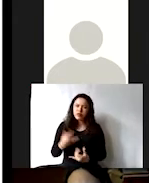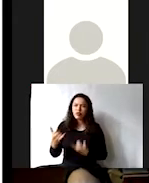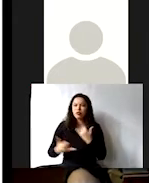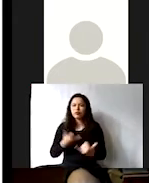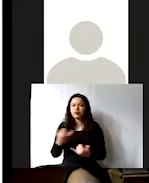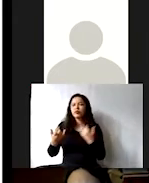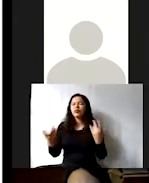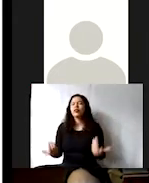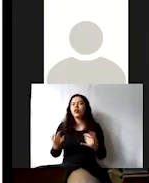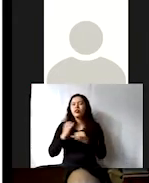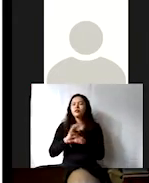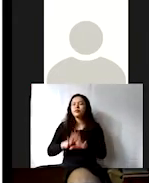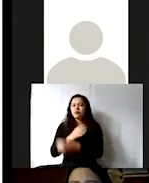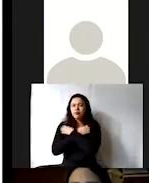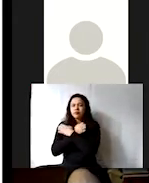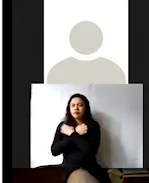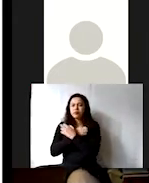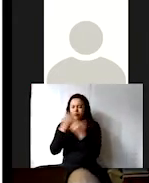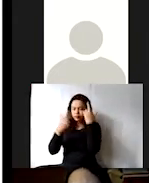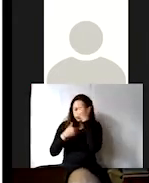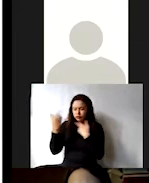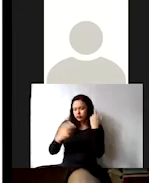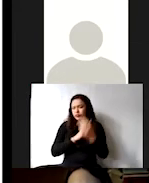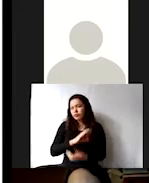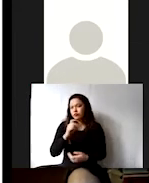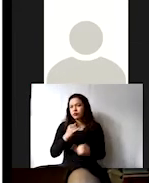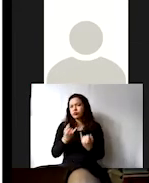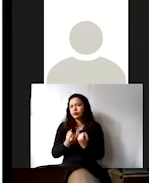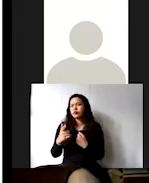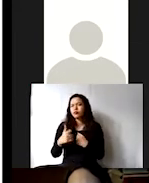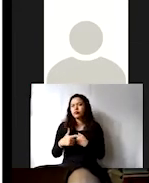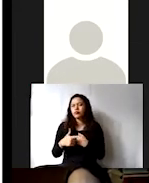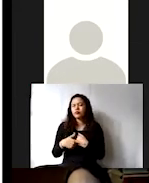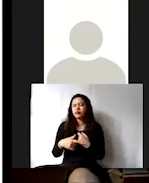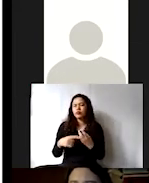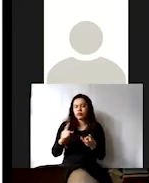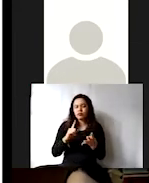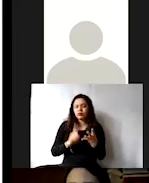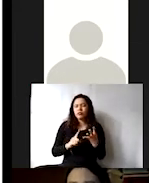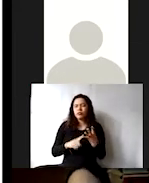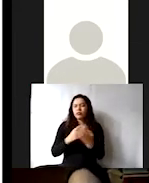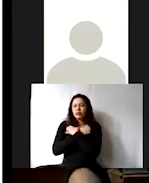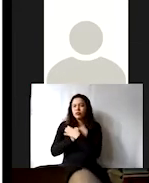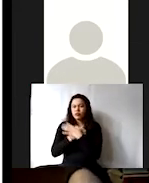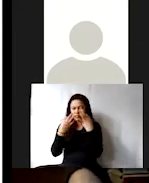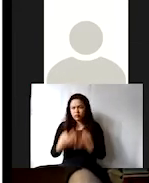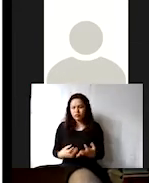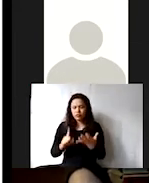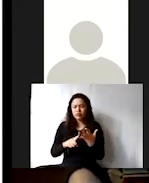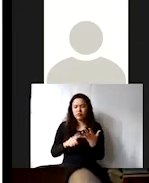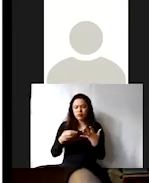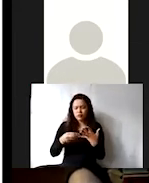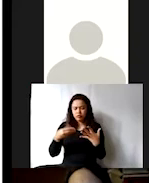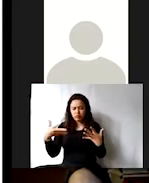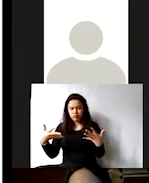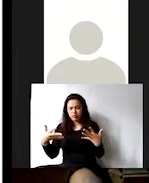consultar contenido educativo. Entonces, un poco para mitigar el 4, educación de calidad, y dentro del 4, la parte que